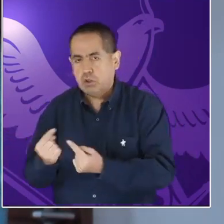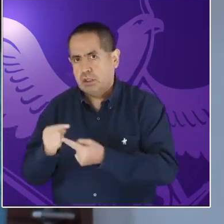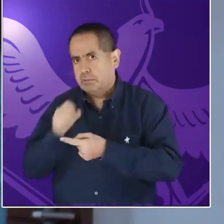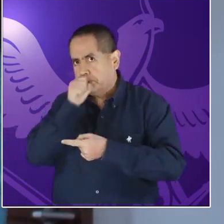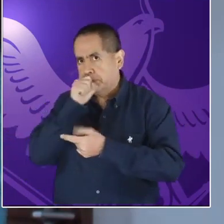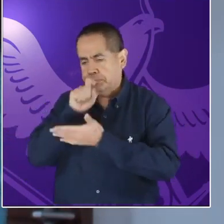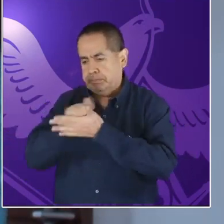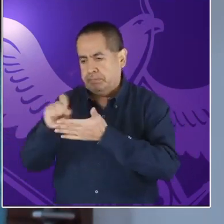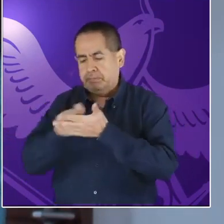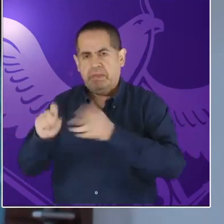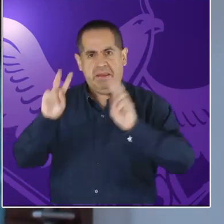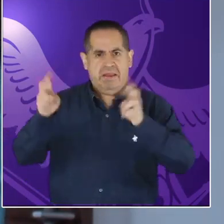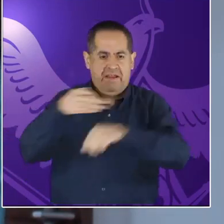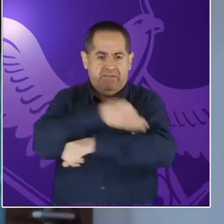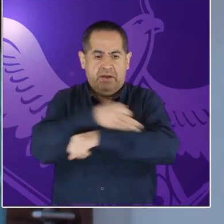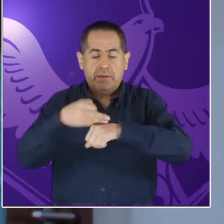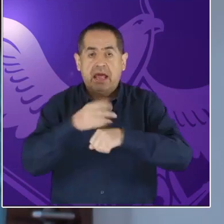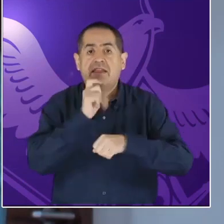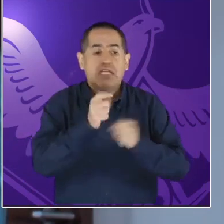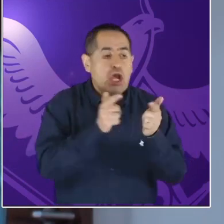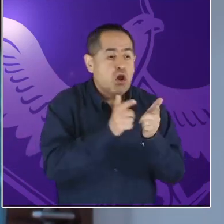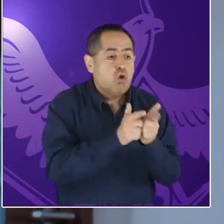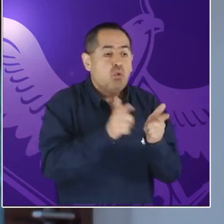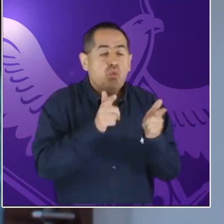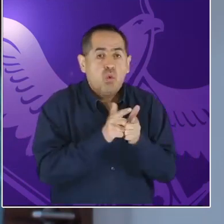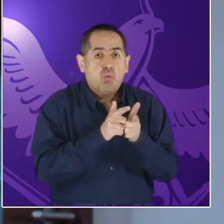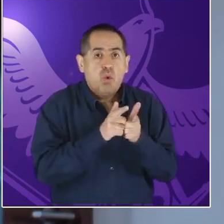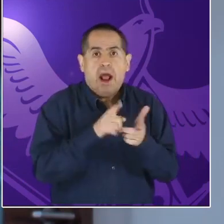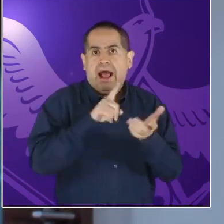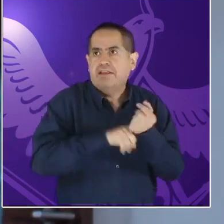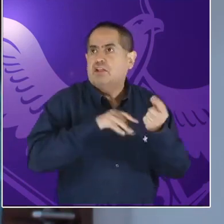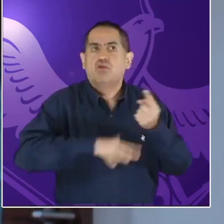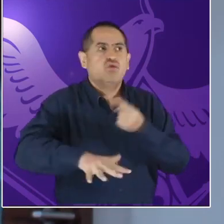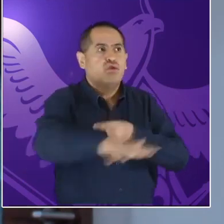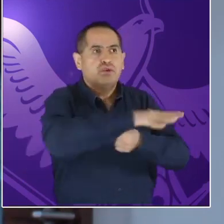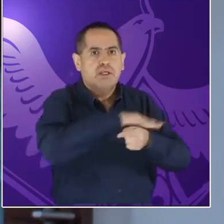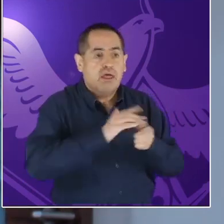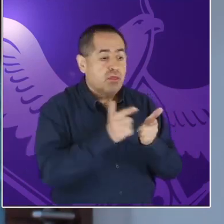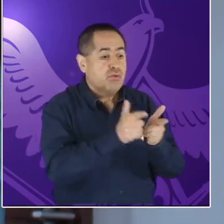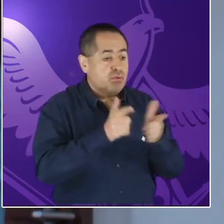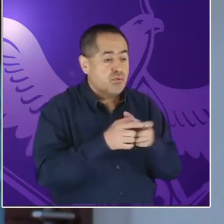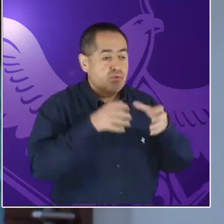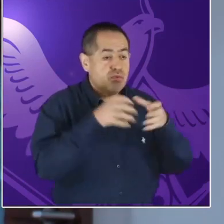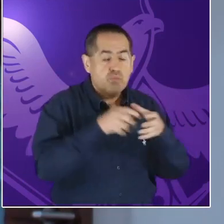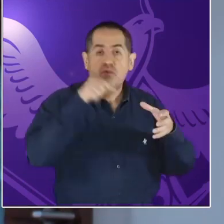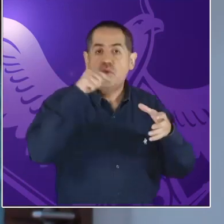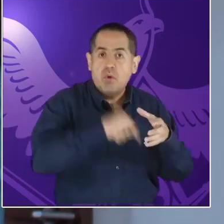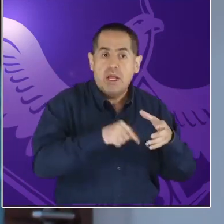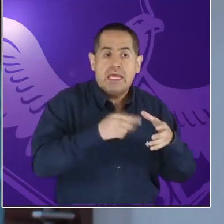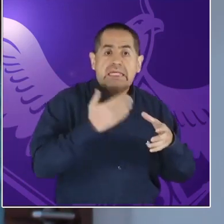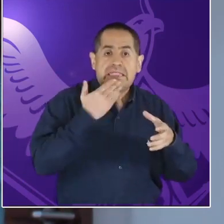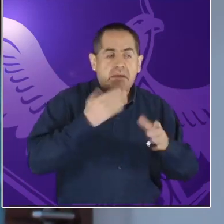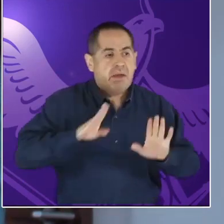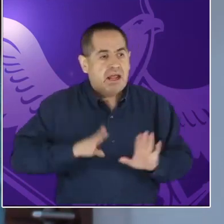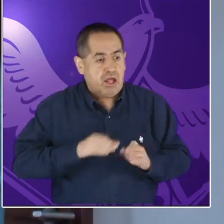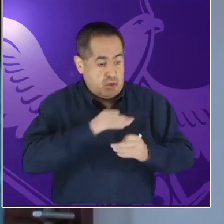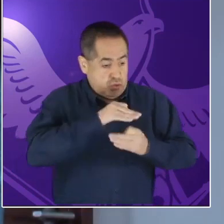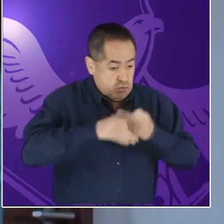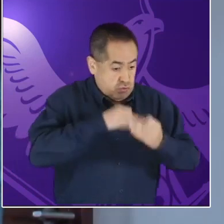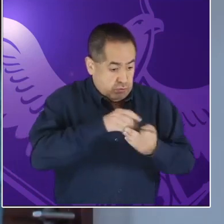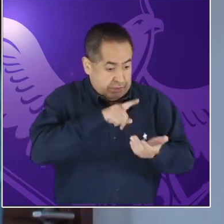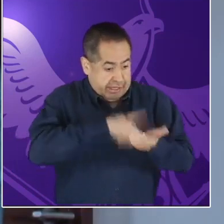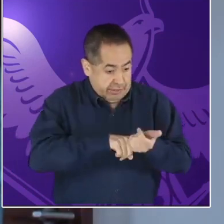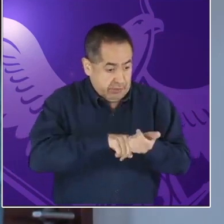en su preámbulo, se refiere a la familia como un grupo fundamental de la sociedad y medio natural para el crecimiento